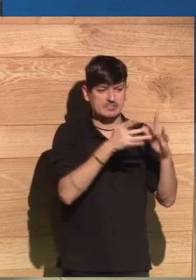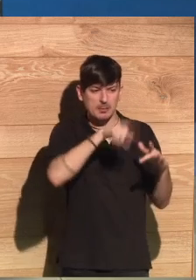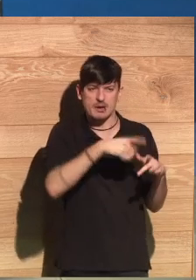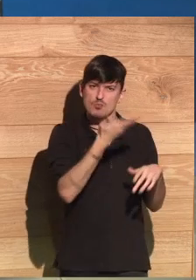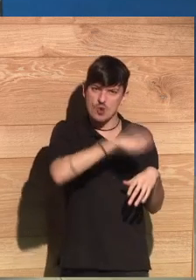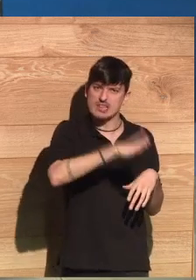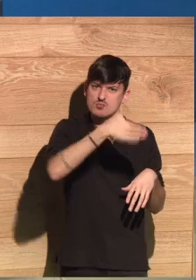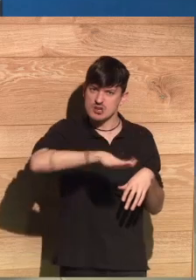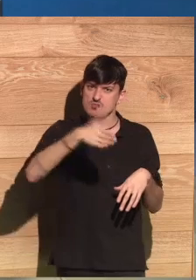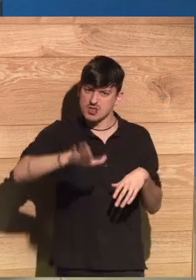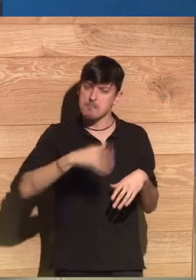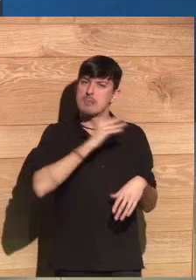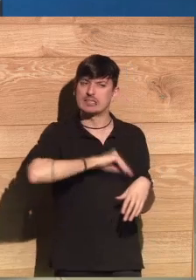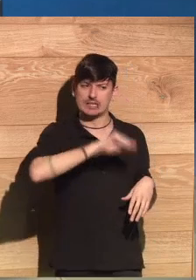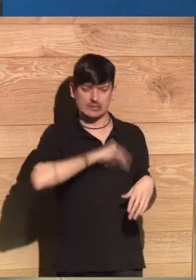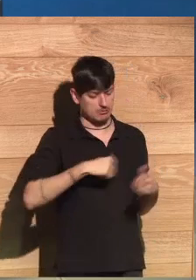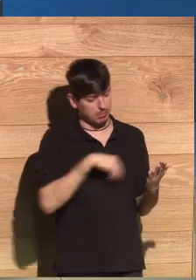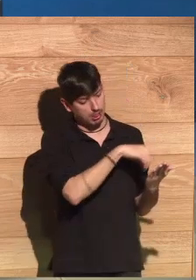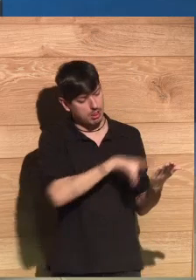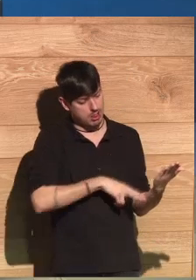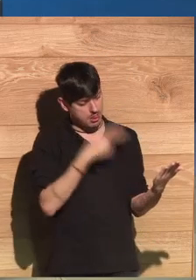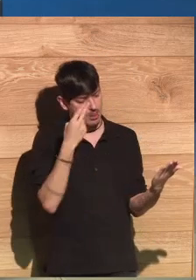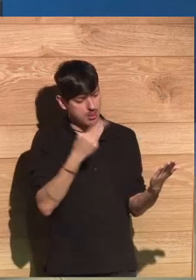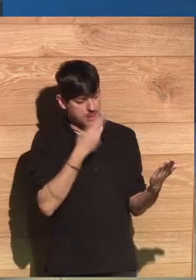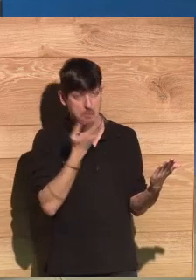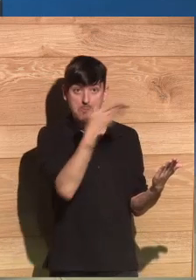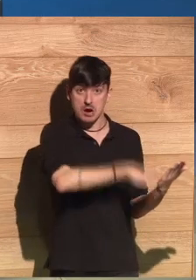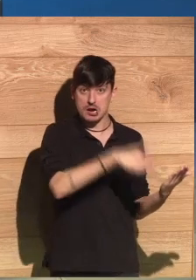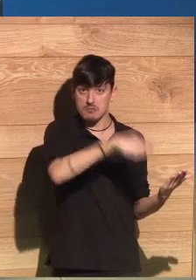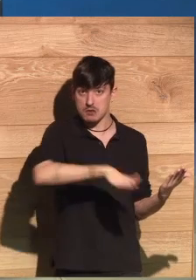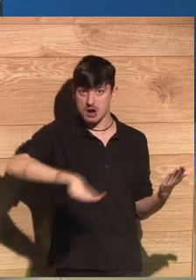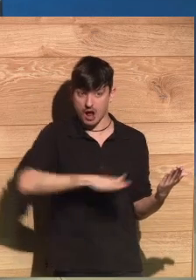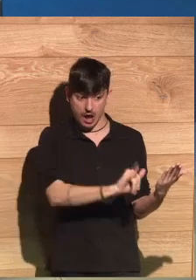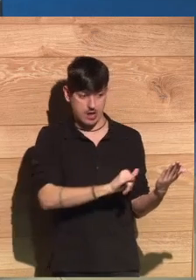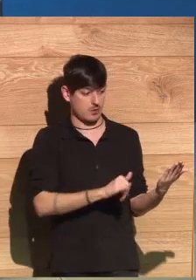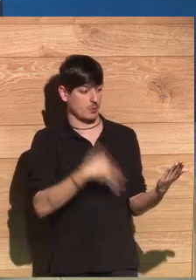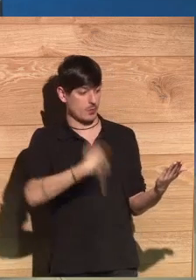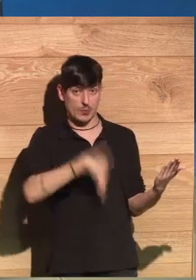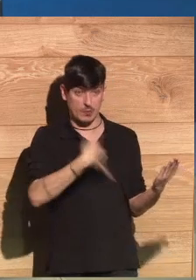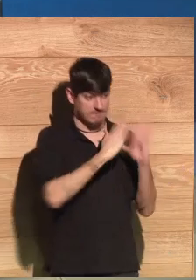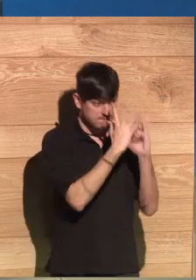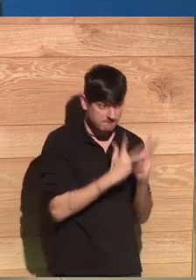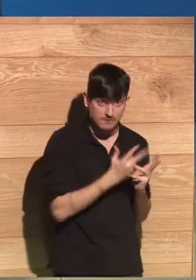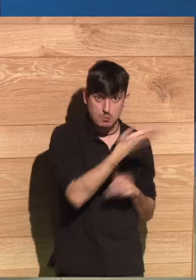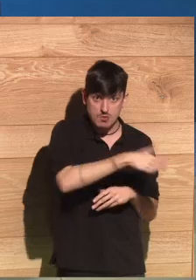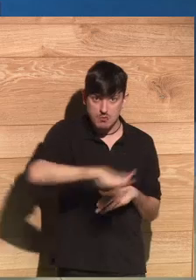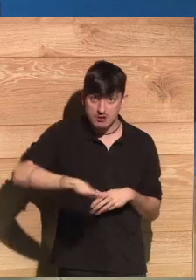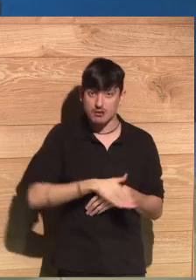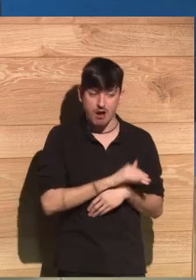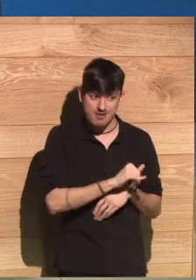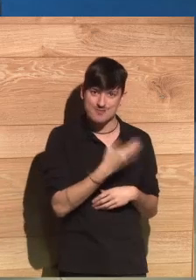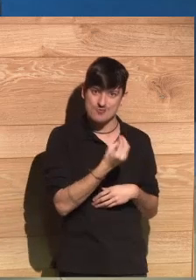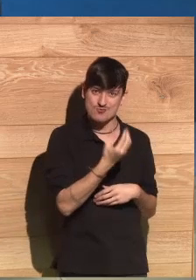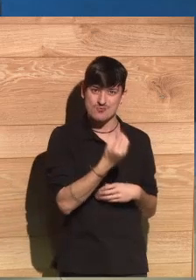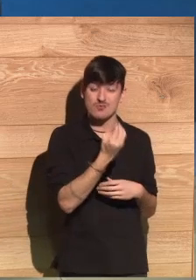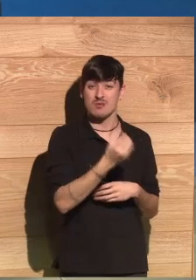hay bastantes muertes en la novela. Leyéndola en estos días he hecho la nómina de las muchas muertes que hay en la novela, ¿no? Bueno,